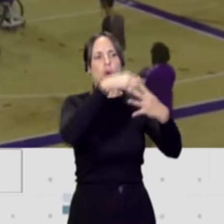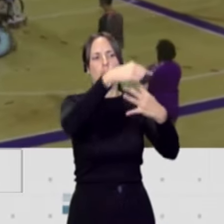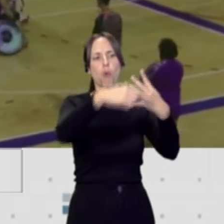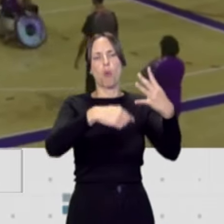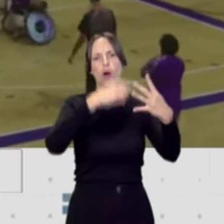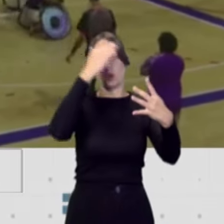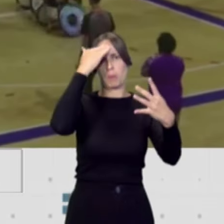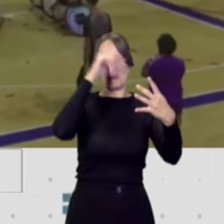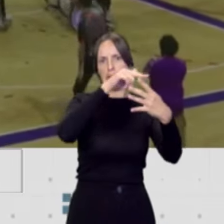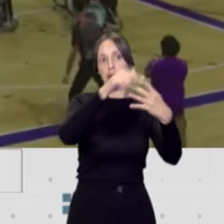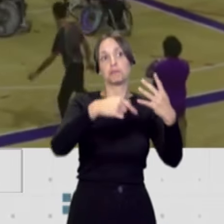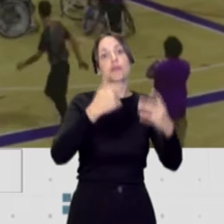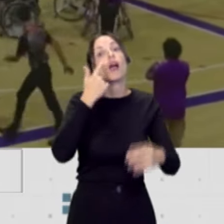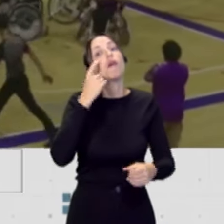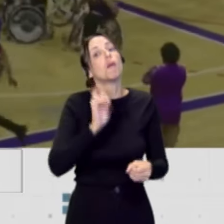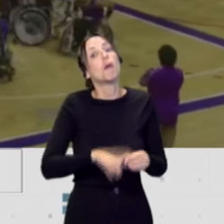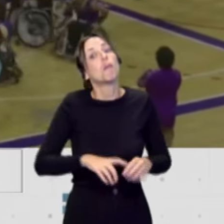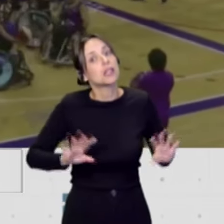Hay que participar ahora,